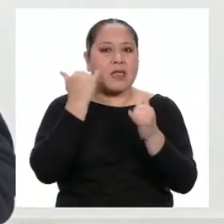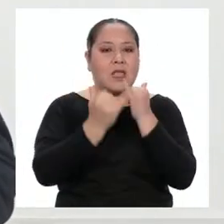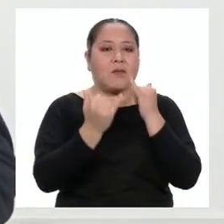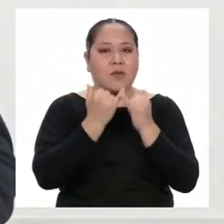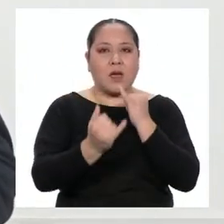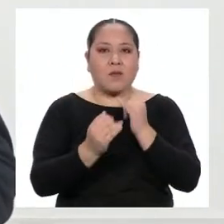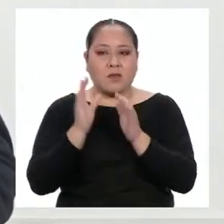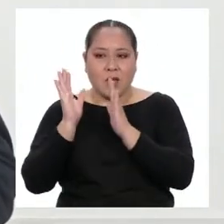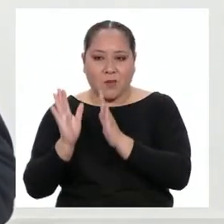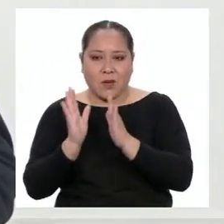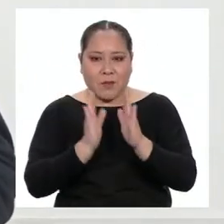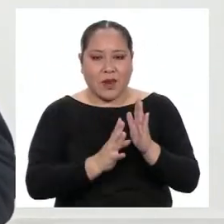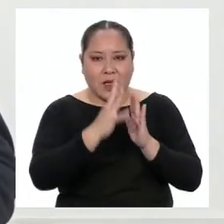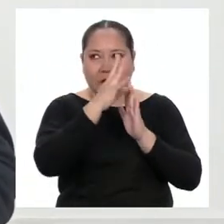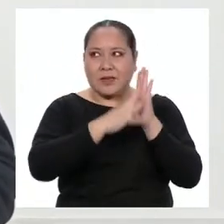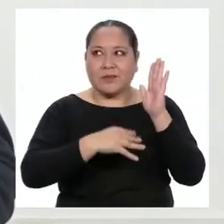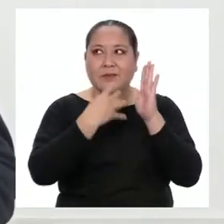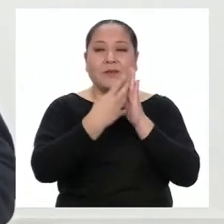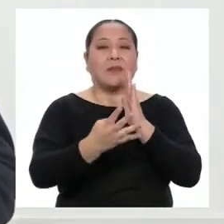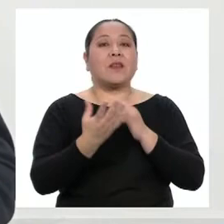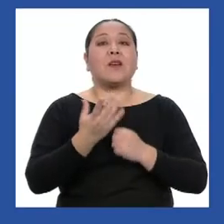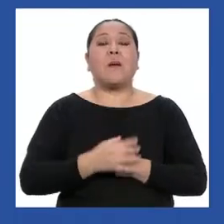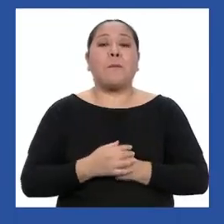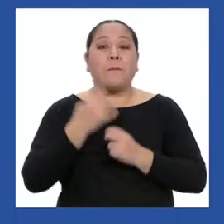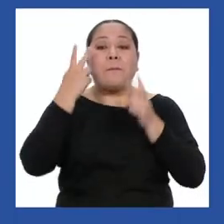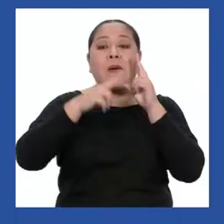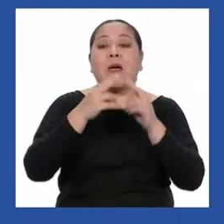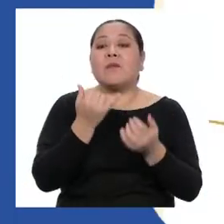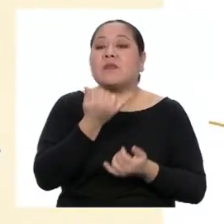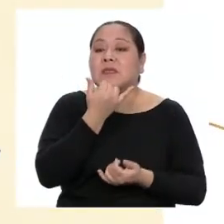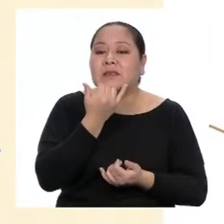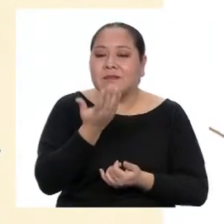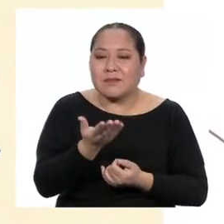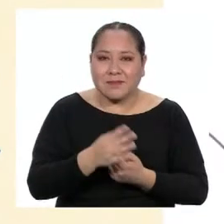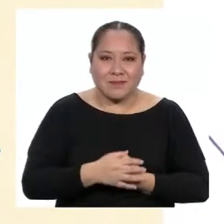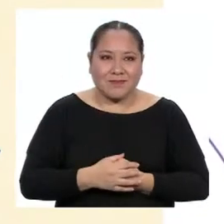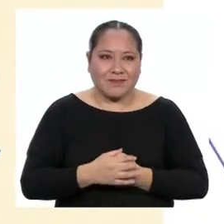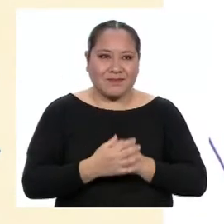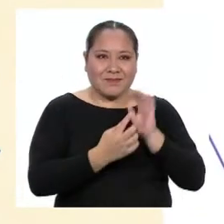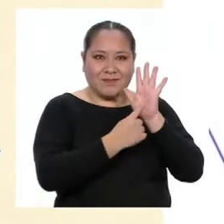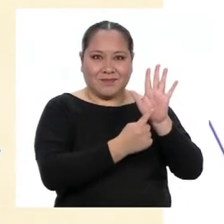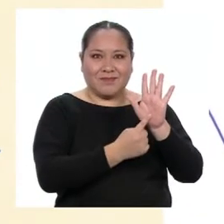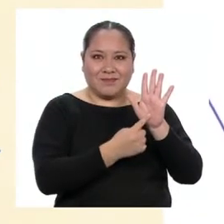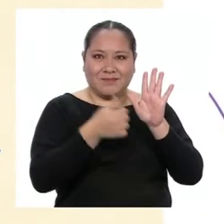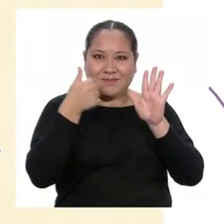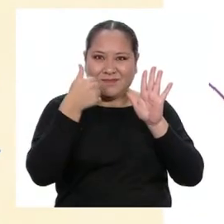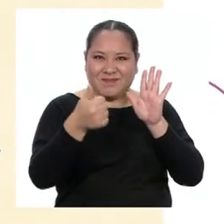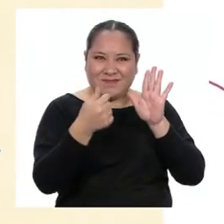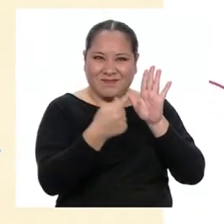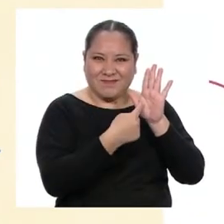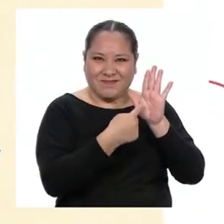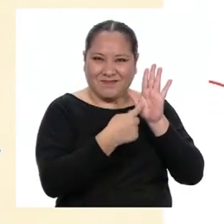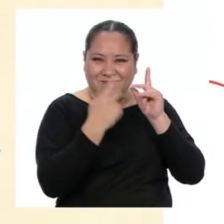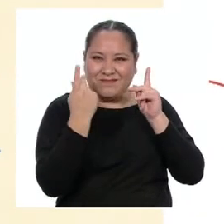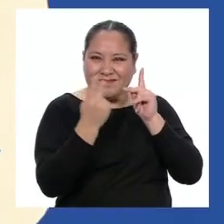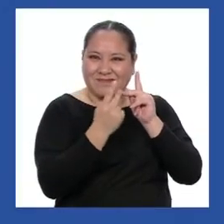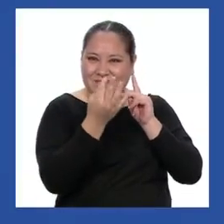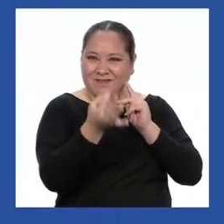construir nuestra encuesta. Veamos cómo quedó. ¿Qué tal? Se ve súper profesional,